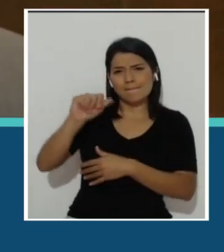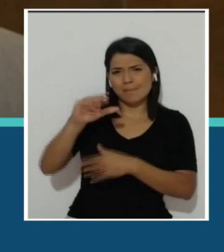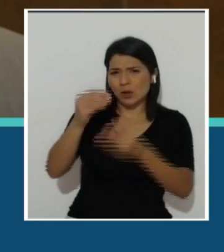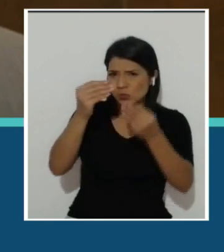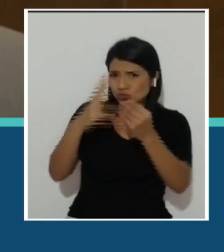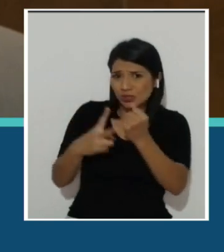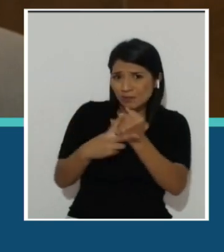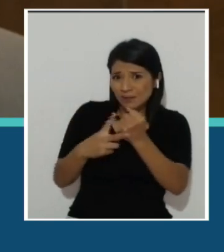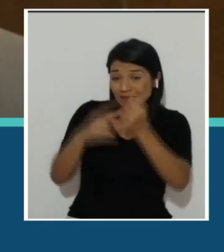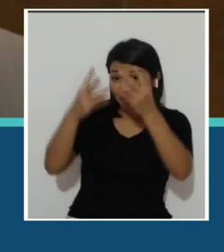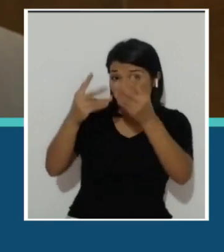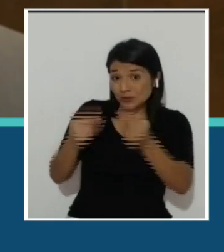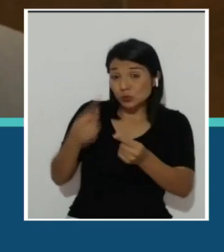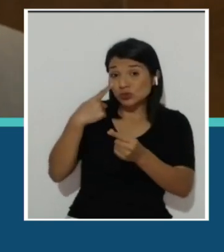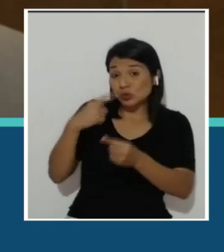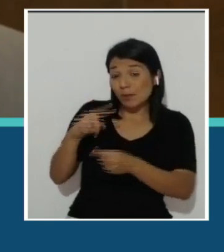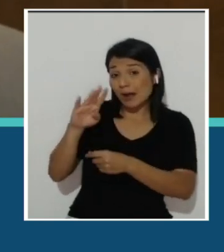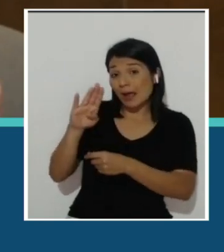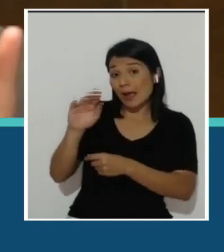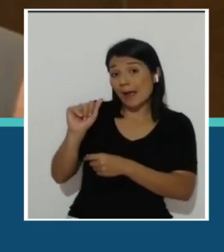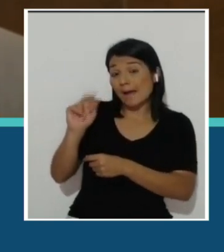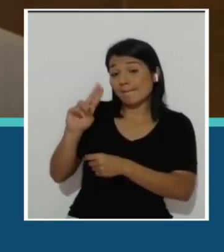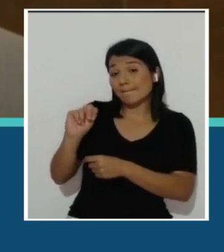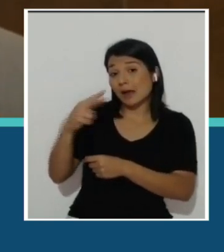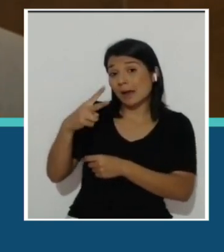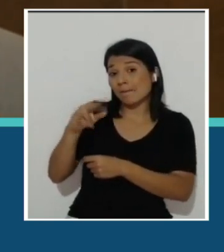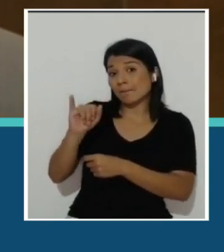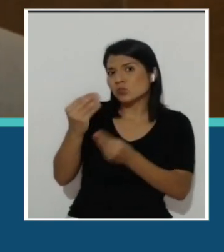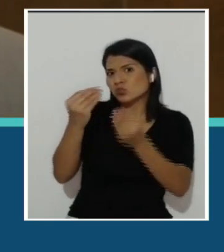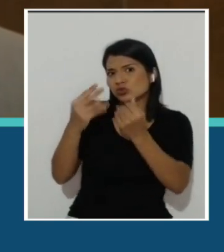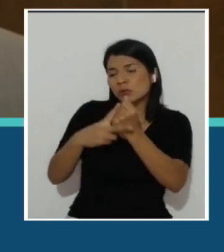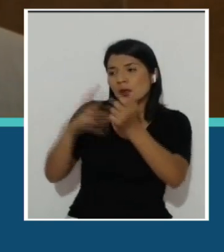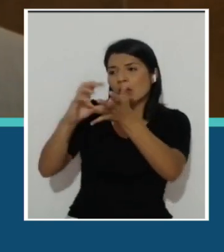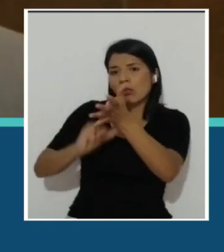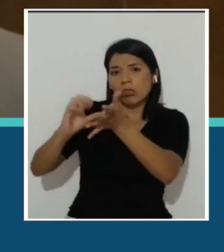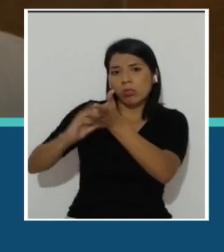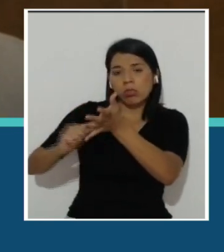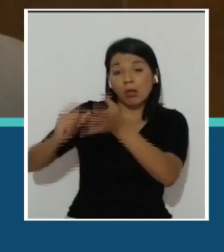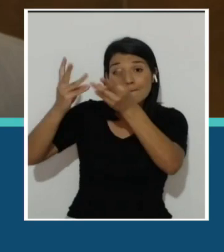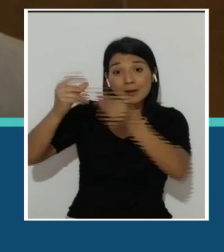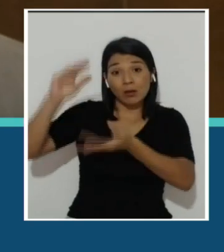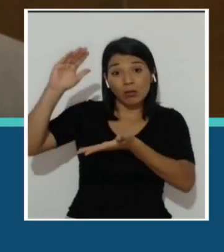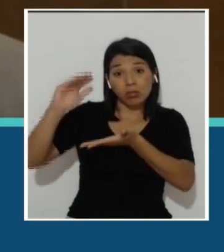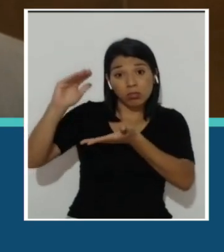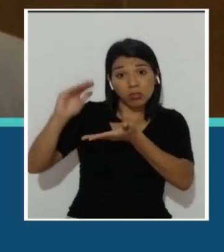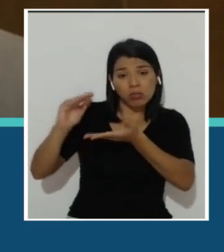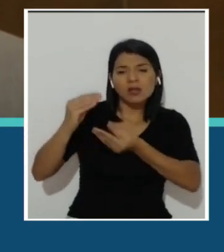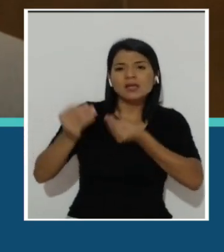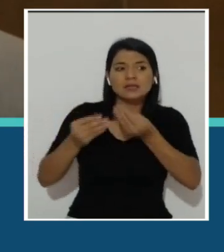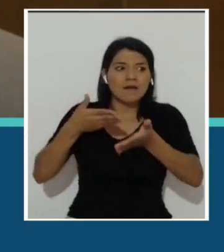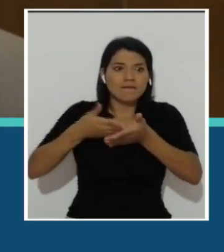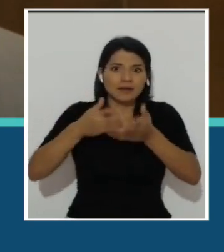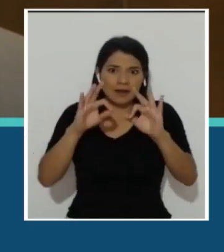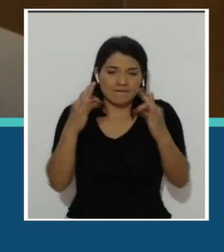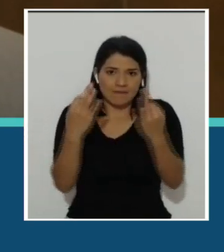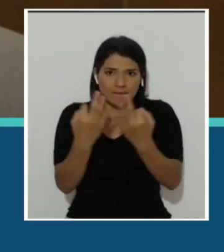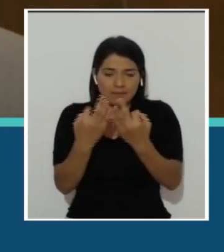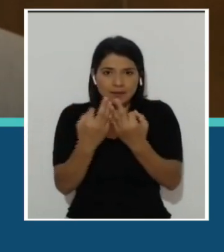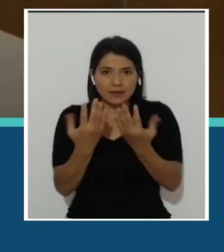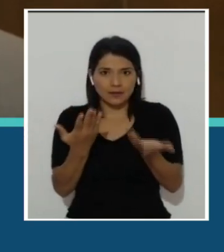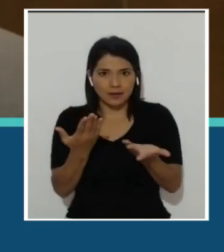bonos de vivienda, y eso tiene dos afectaciones: deja familias sin el derecho a una vivienda digna, y por otra parte afecta a la economía nacional, porque cada una de esas viviendas